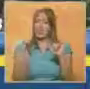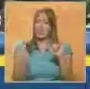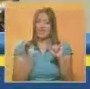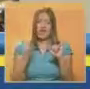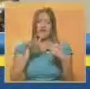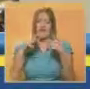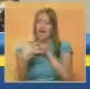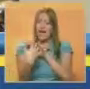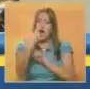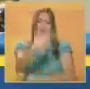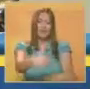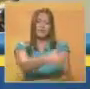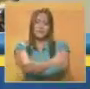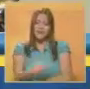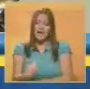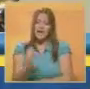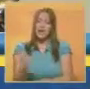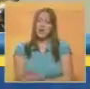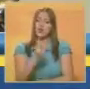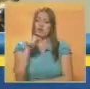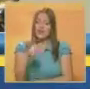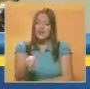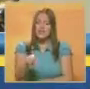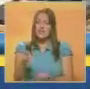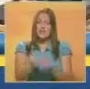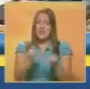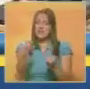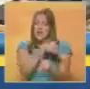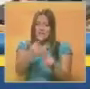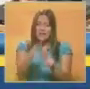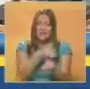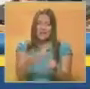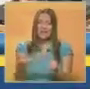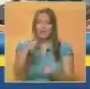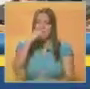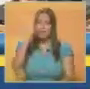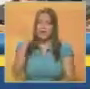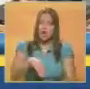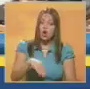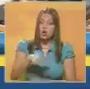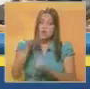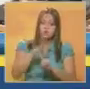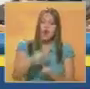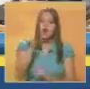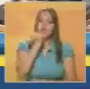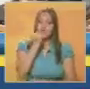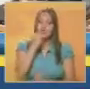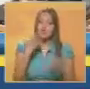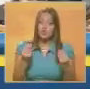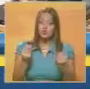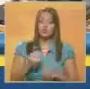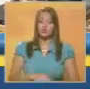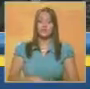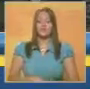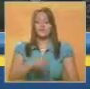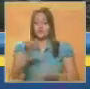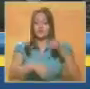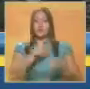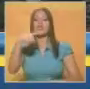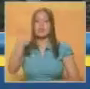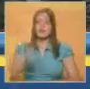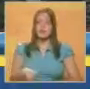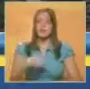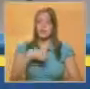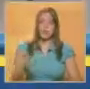barrios hospitales que son utilizados como centro de tortura y menores de edad sometidos A abusos además advirtió a Damasco que no